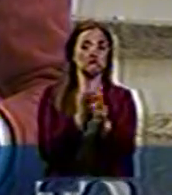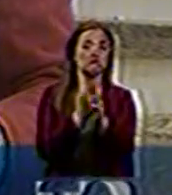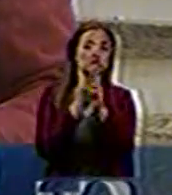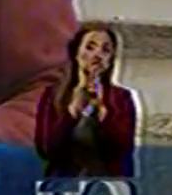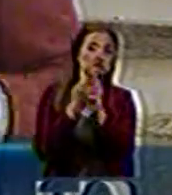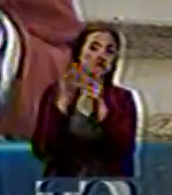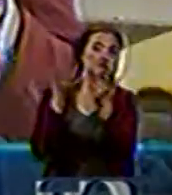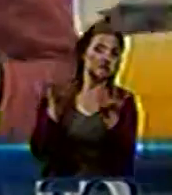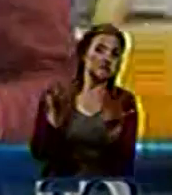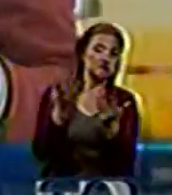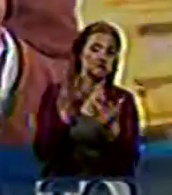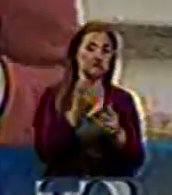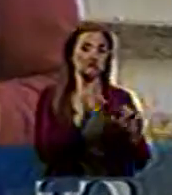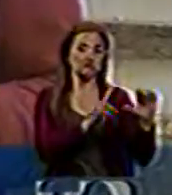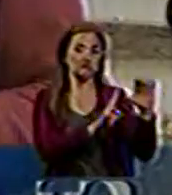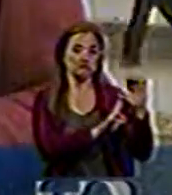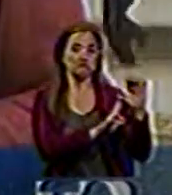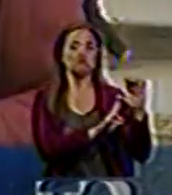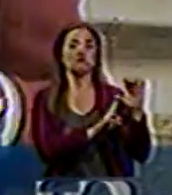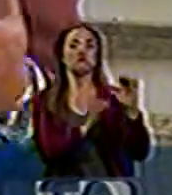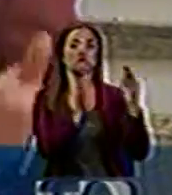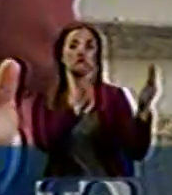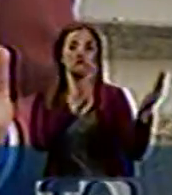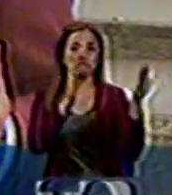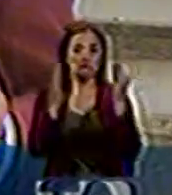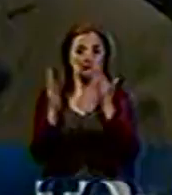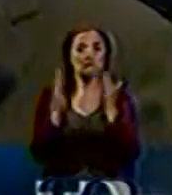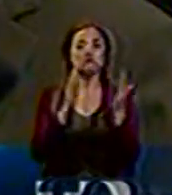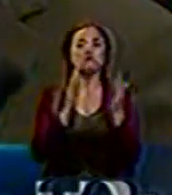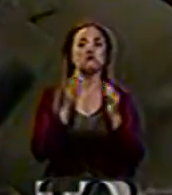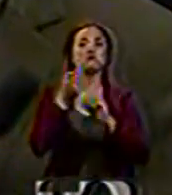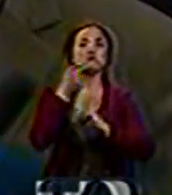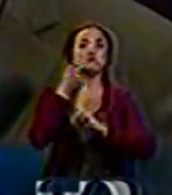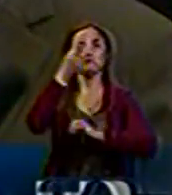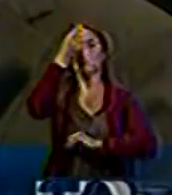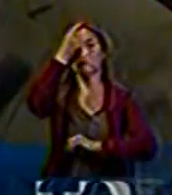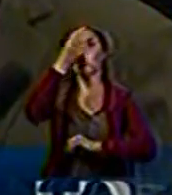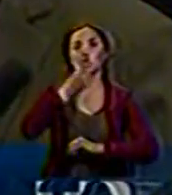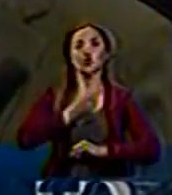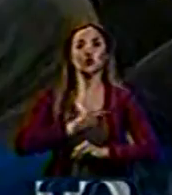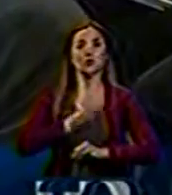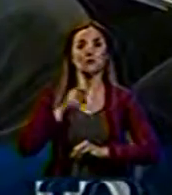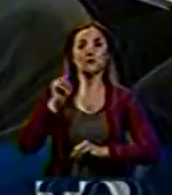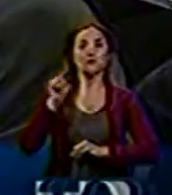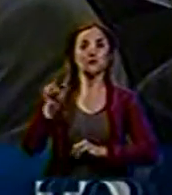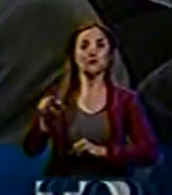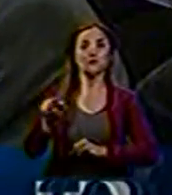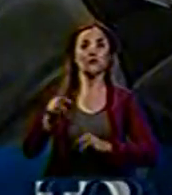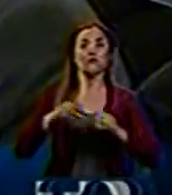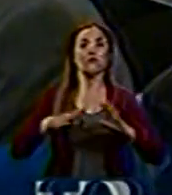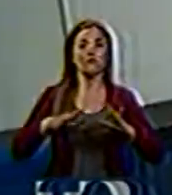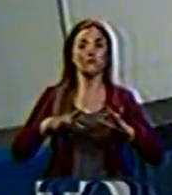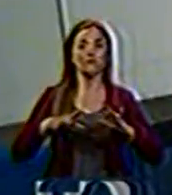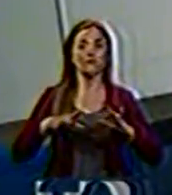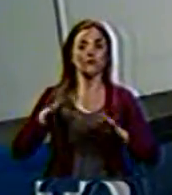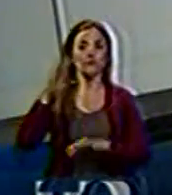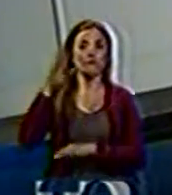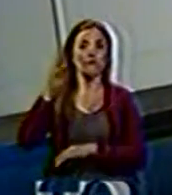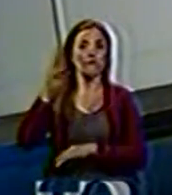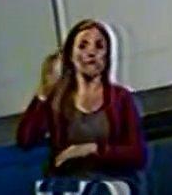aquello, el Consejo de Participación Transitorio ha resuelto declarar una vacancia de la